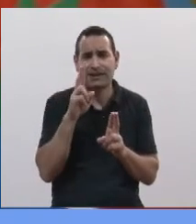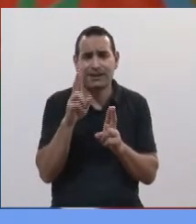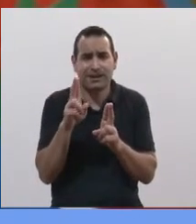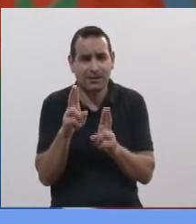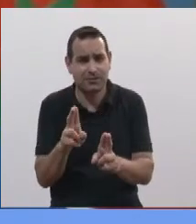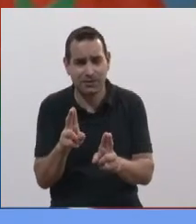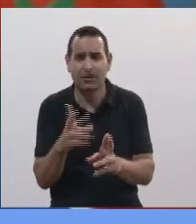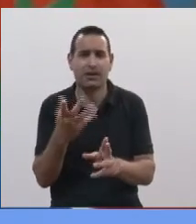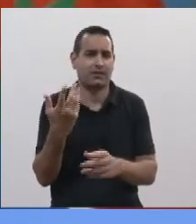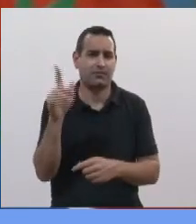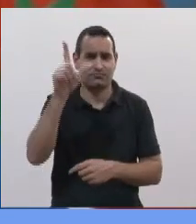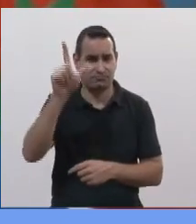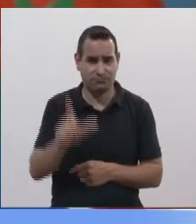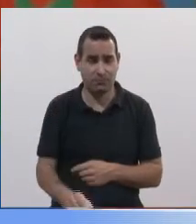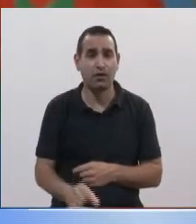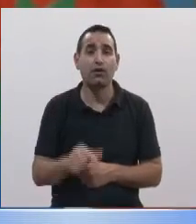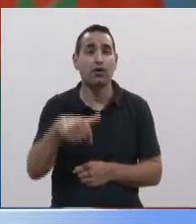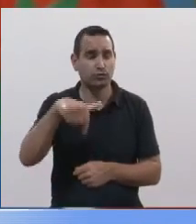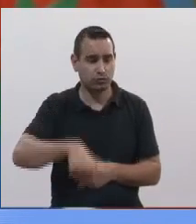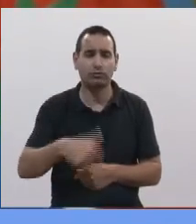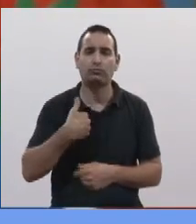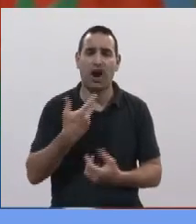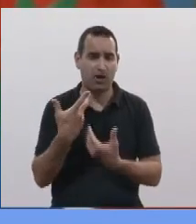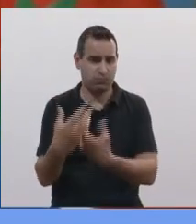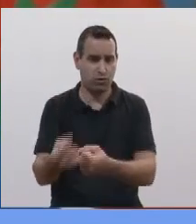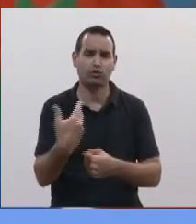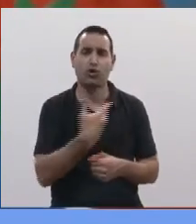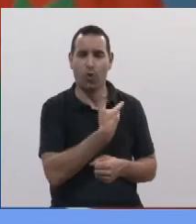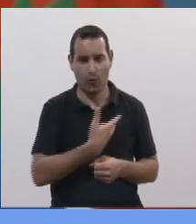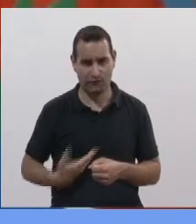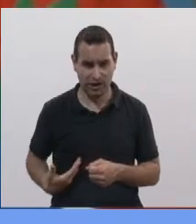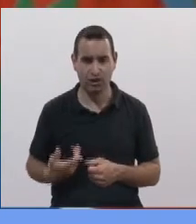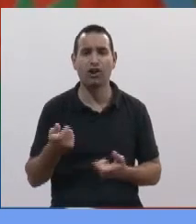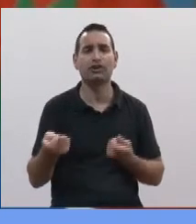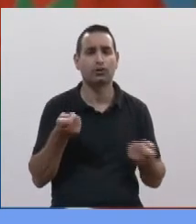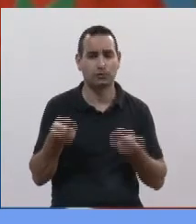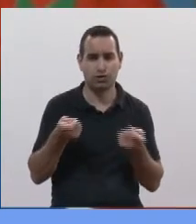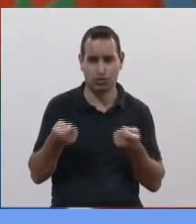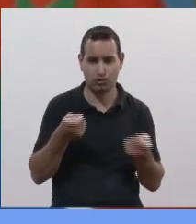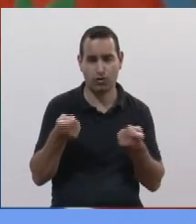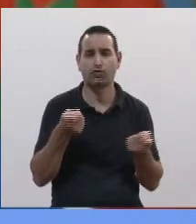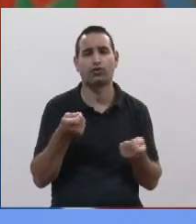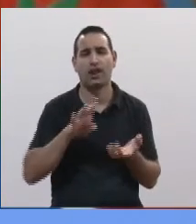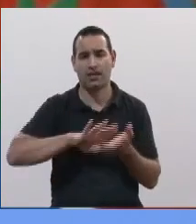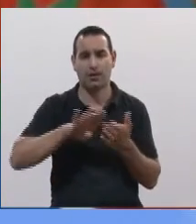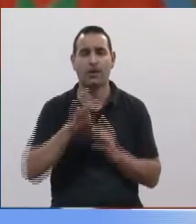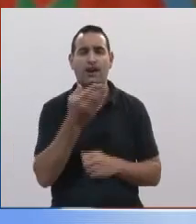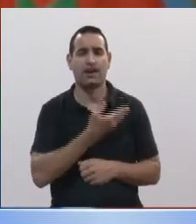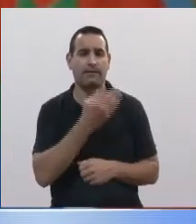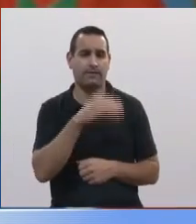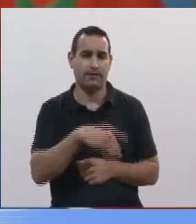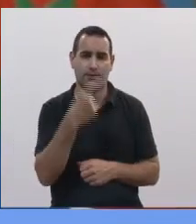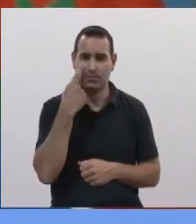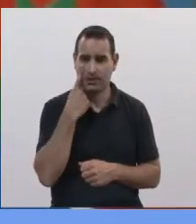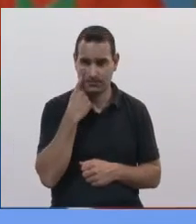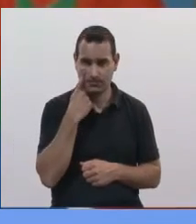sistema republicano, acompañamos al gobierno en esta negociación con el Fondo Monetario